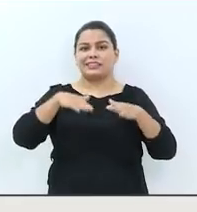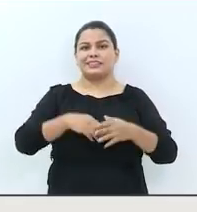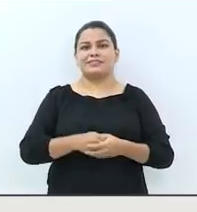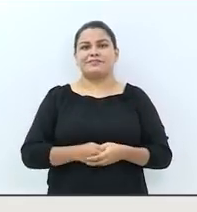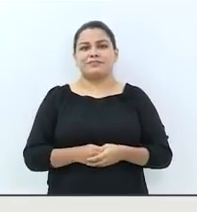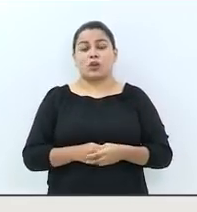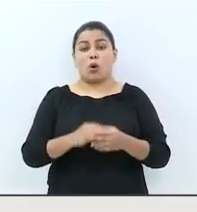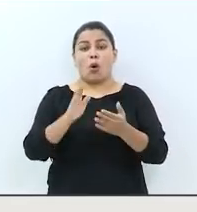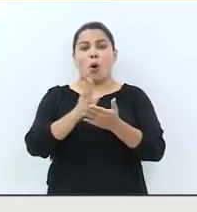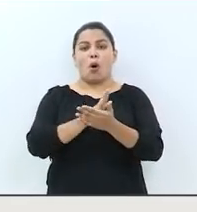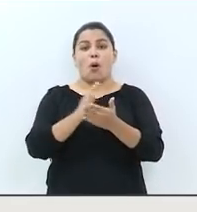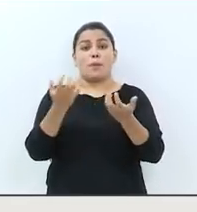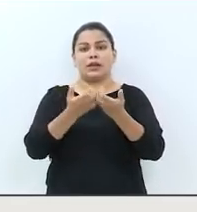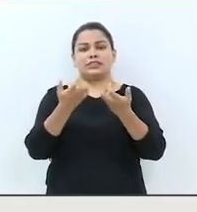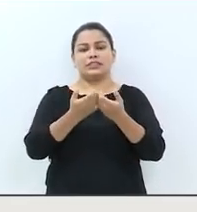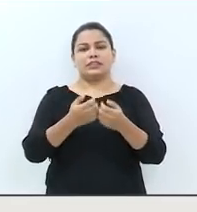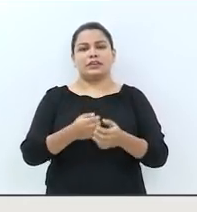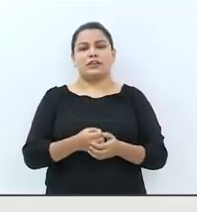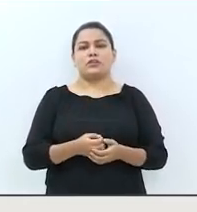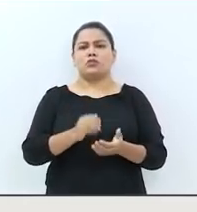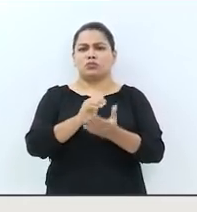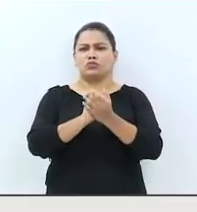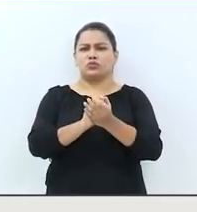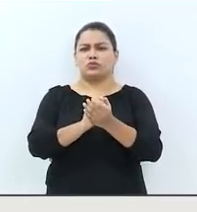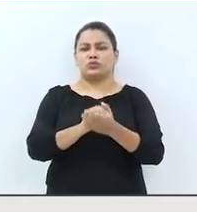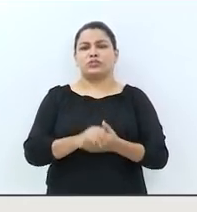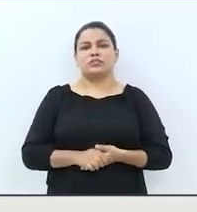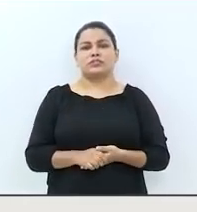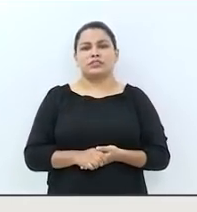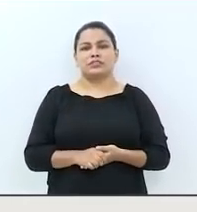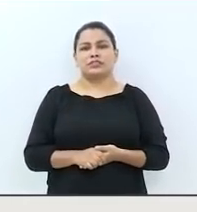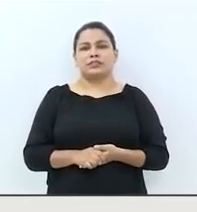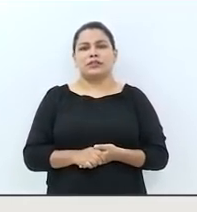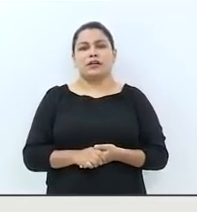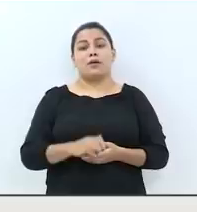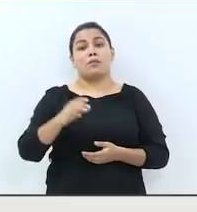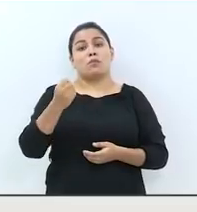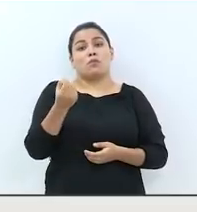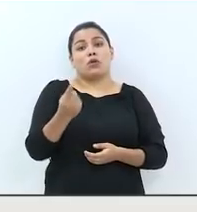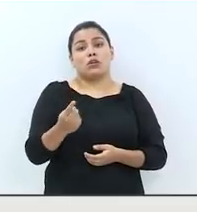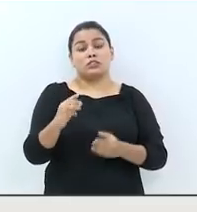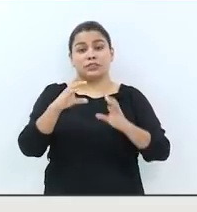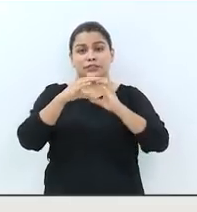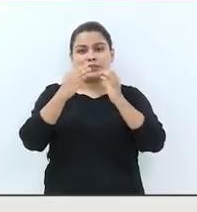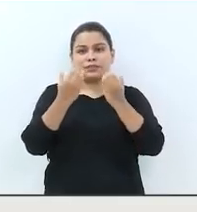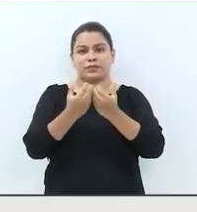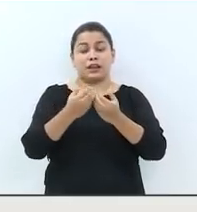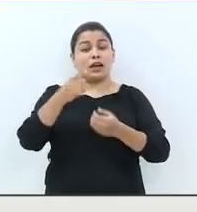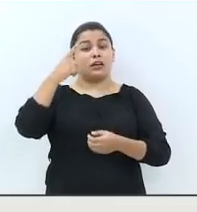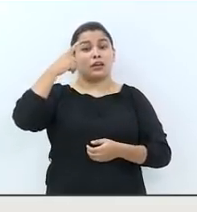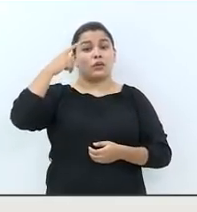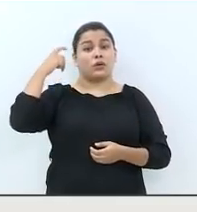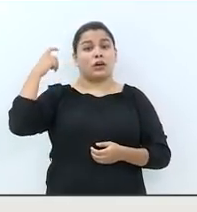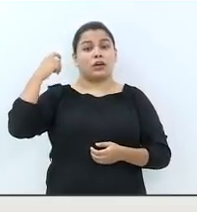gracias. Compañeras y compañeros docentes, ha sido un gusto. Nos encontramos en la próxima sesión y